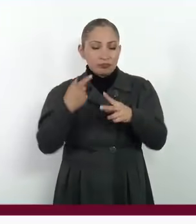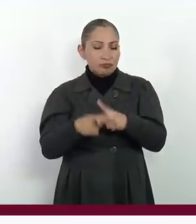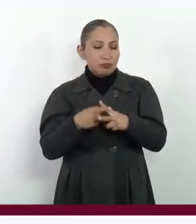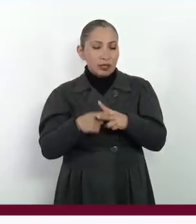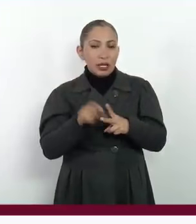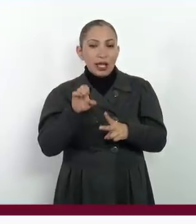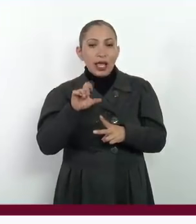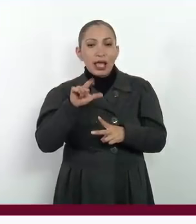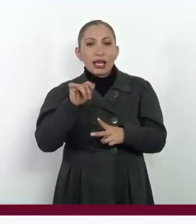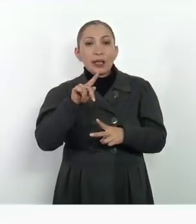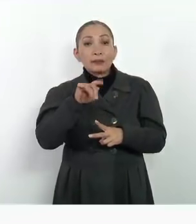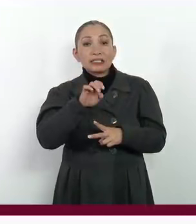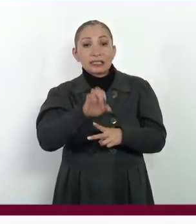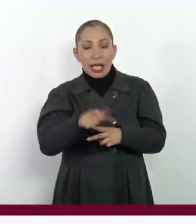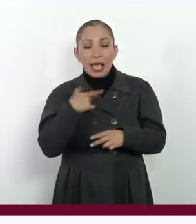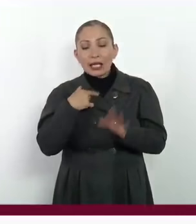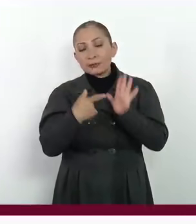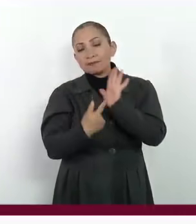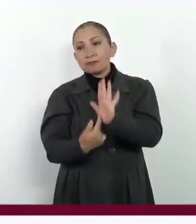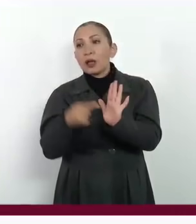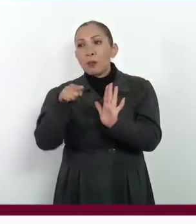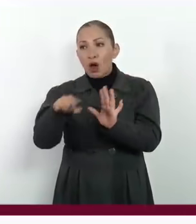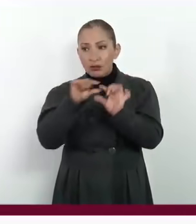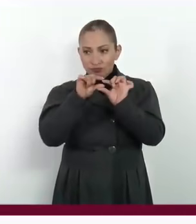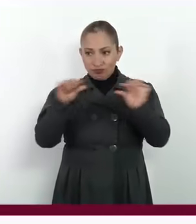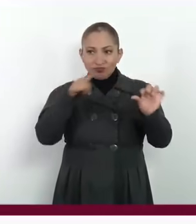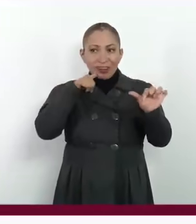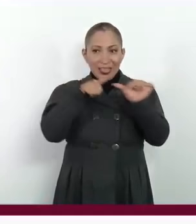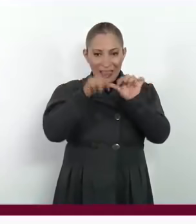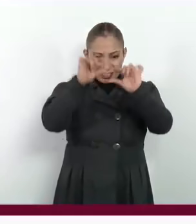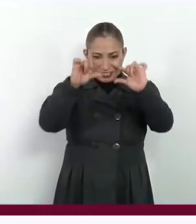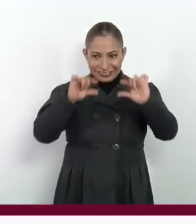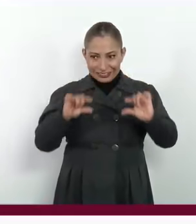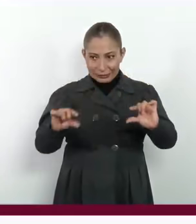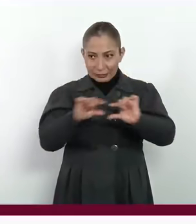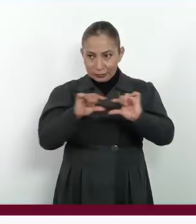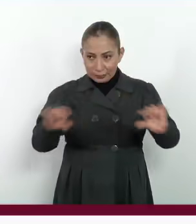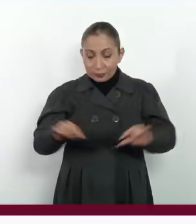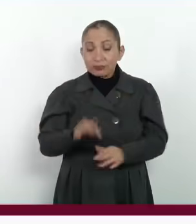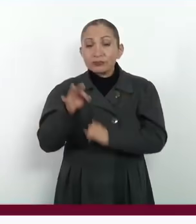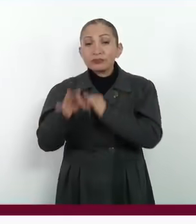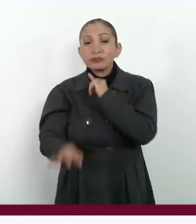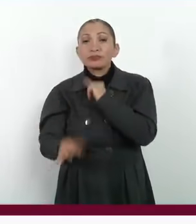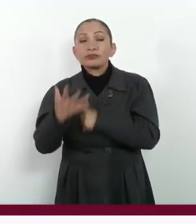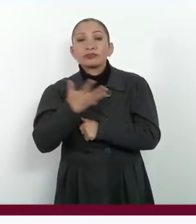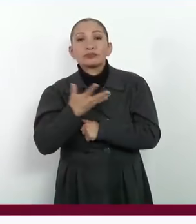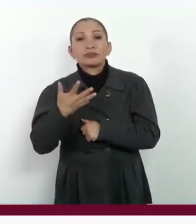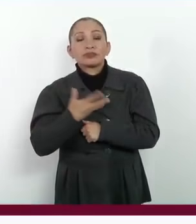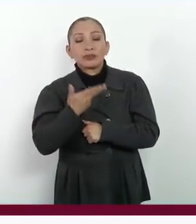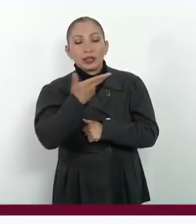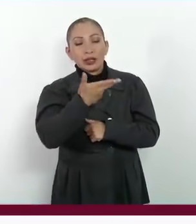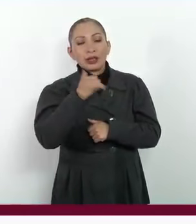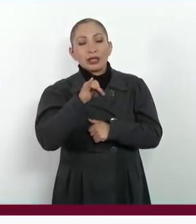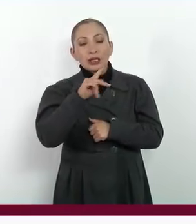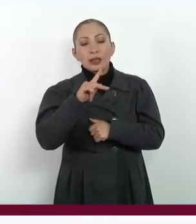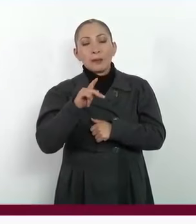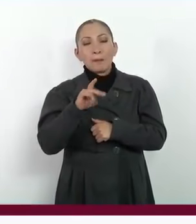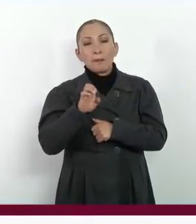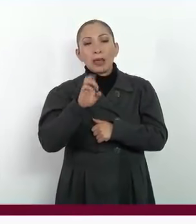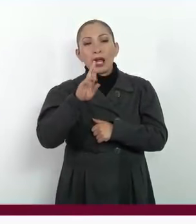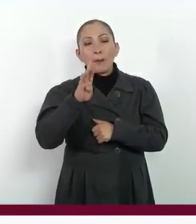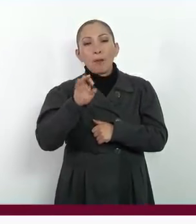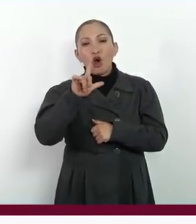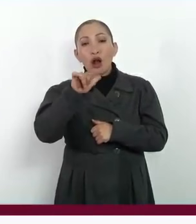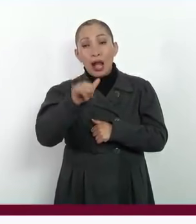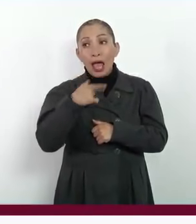condición geométrica de la elipse es representada por esta ecuación. Finalmente, se tiene a la hipérbola,